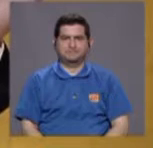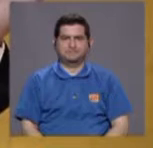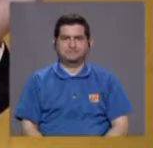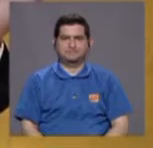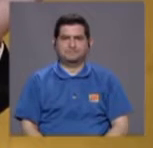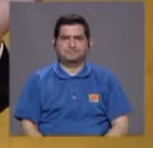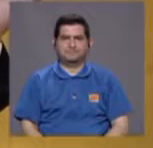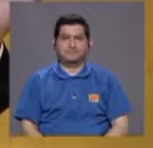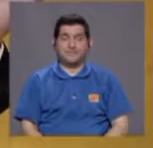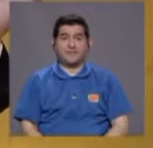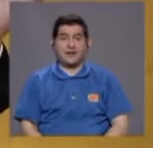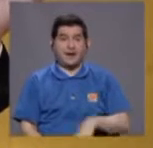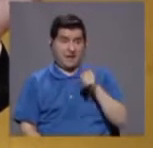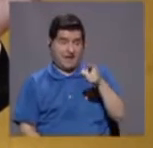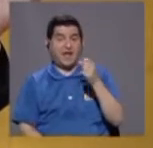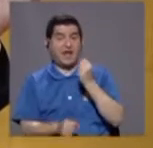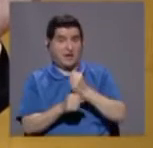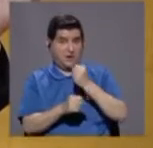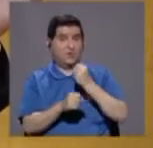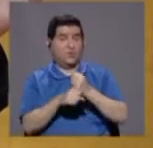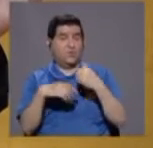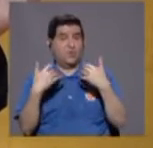le toca una tarea a don Iván